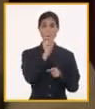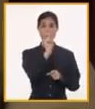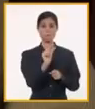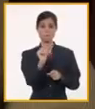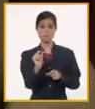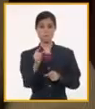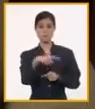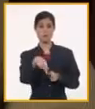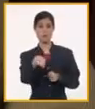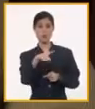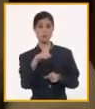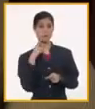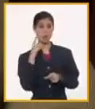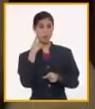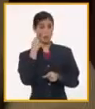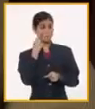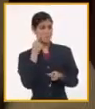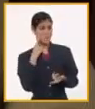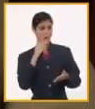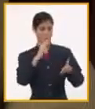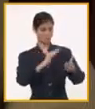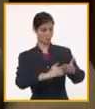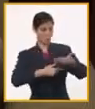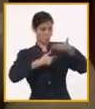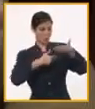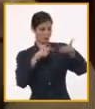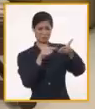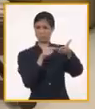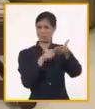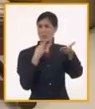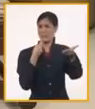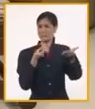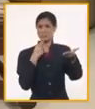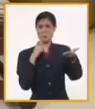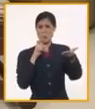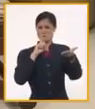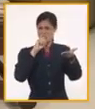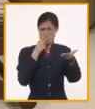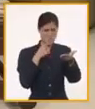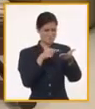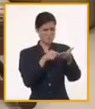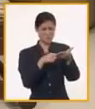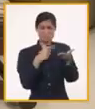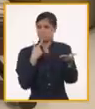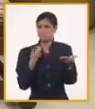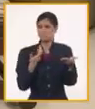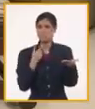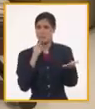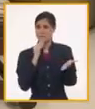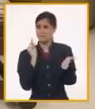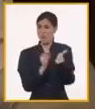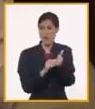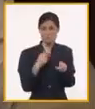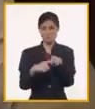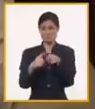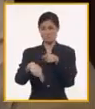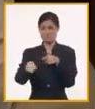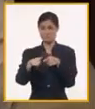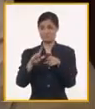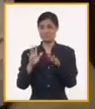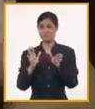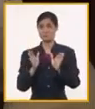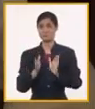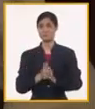hecho. Esta chapucería que les dijo hasta el mamí a los guardias. A los guardias eso.